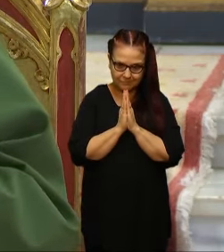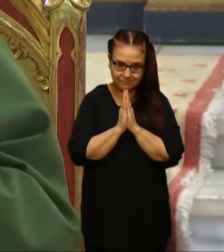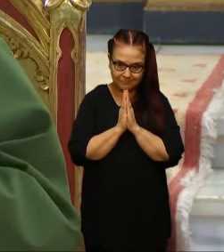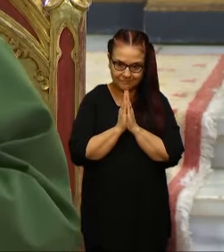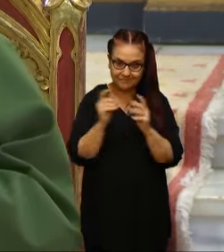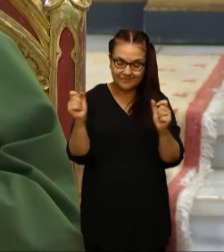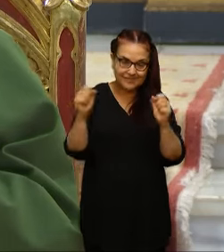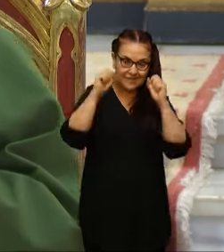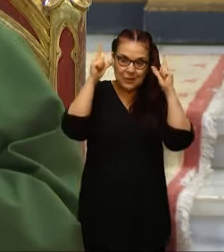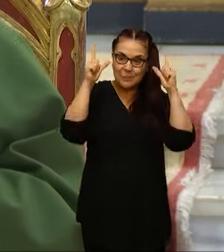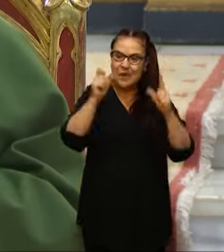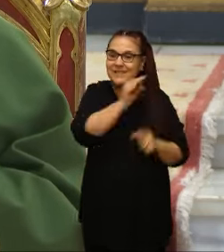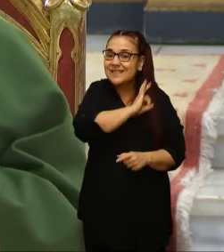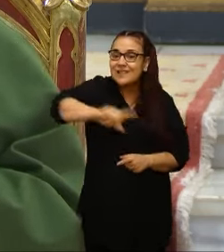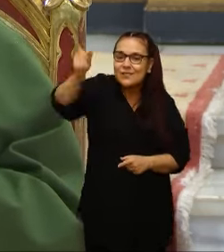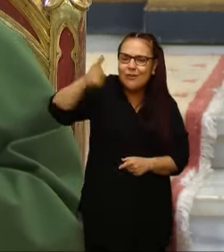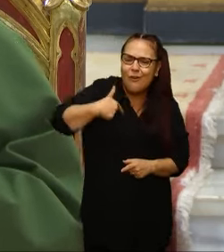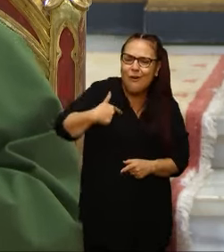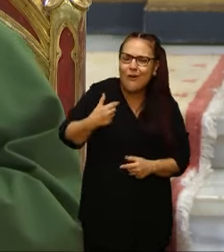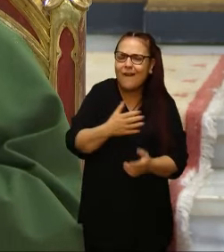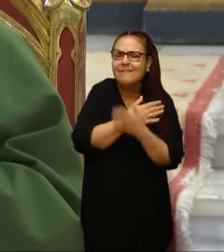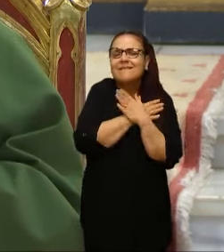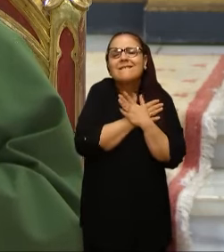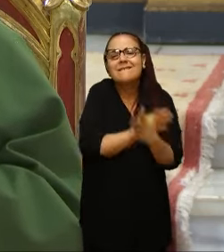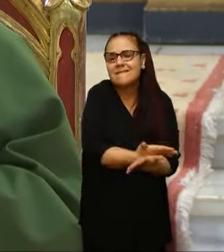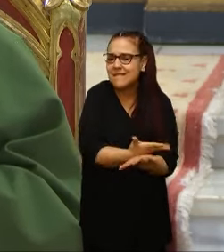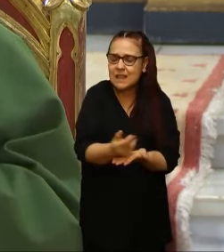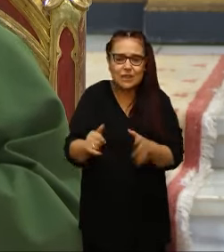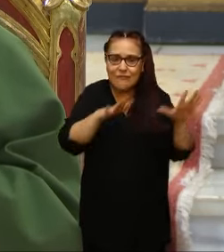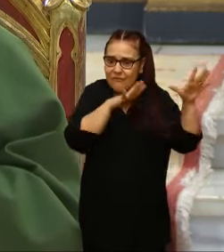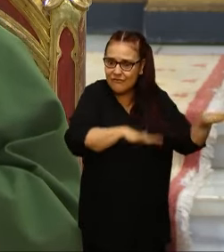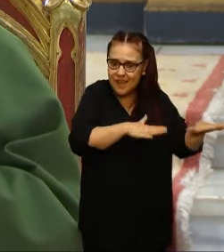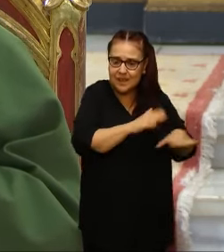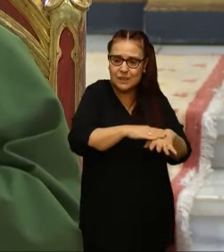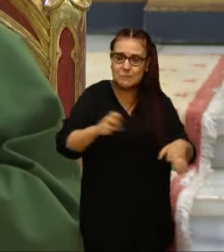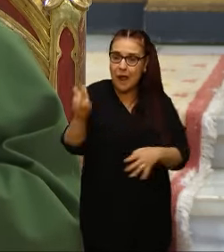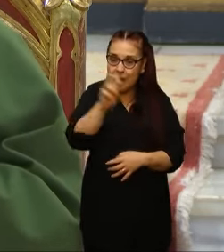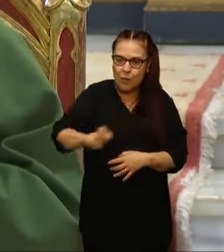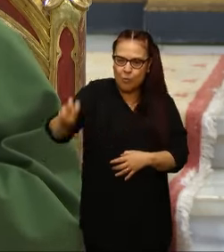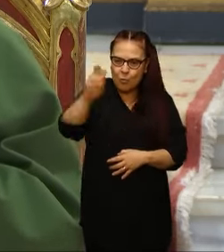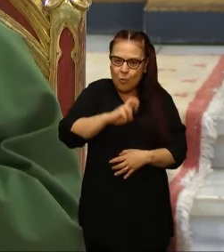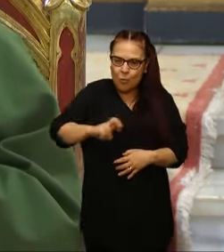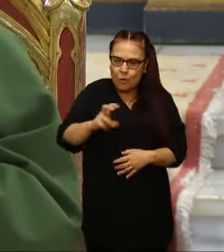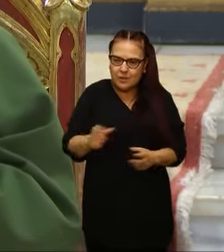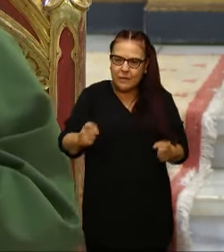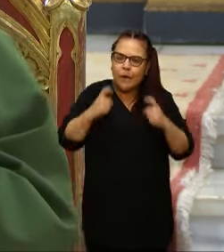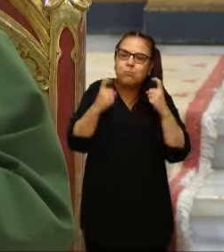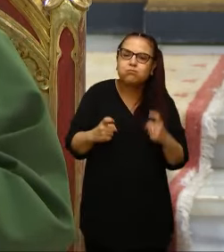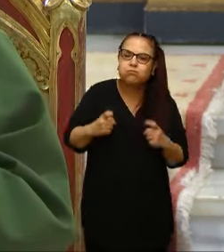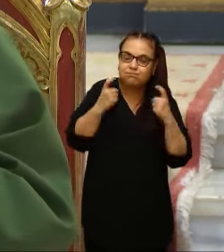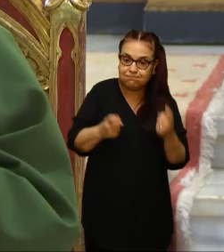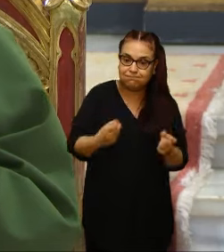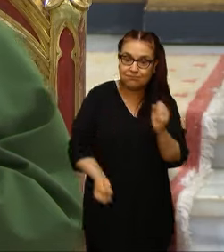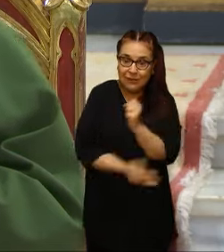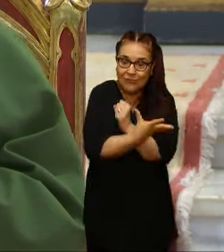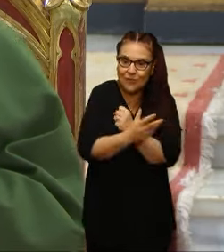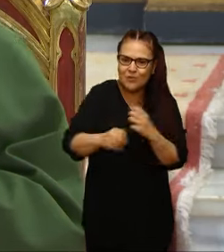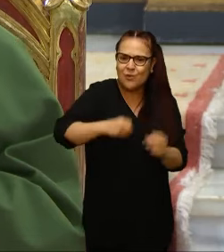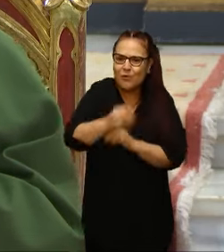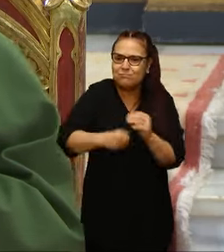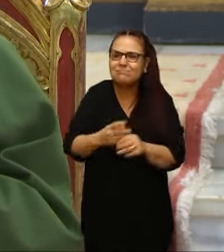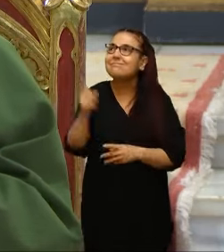Despierta, Señor, la voluntad de tus fieles para que con la búsqueda más intensa del fruto de la acción divina